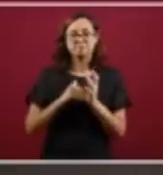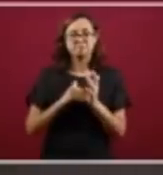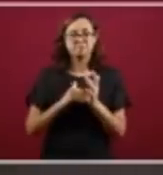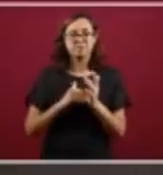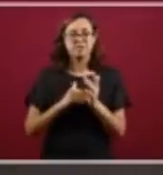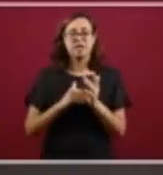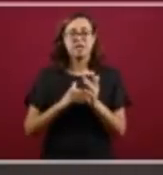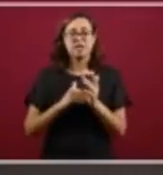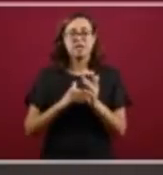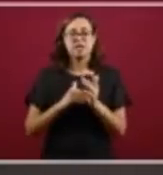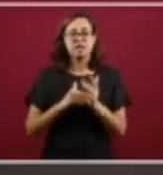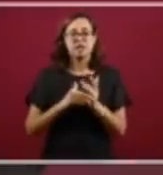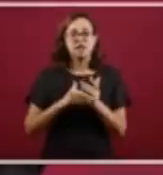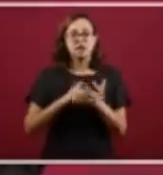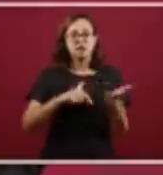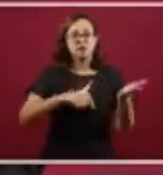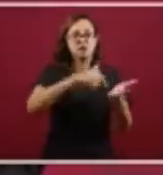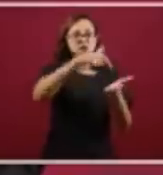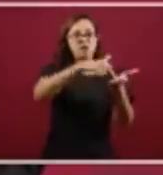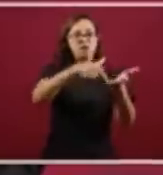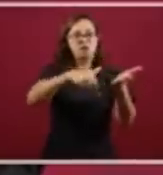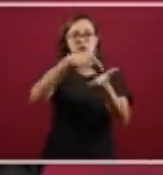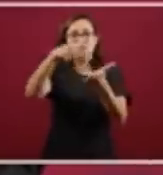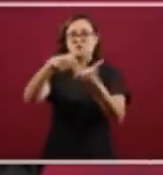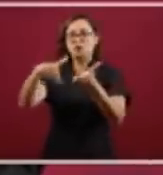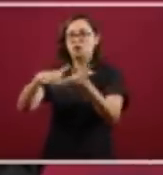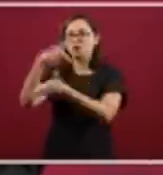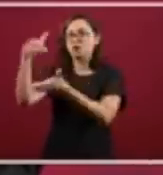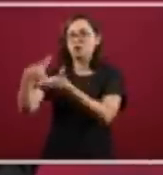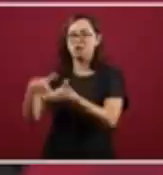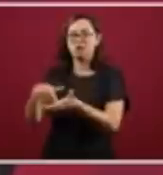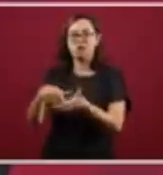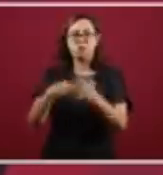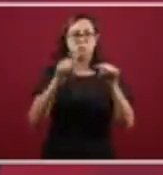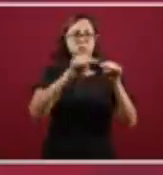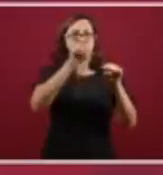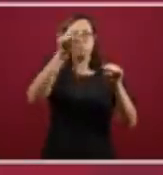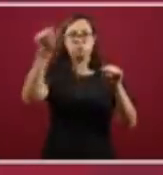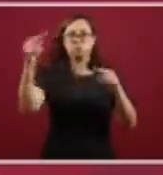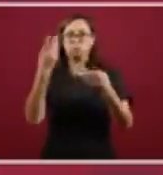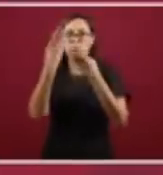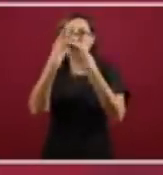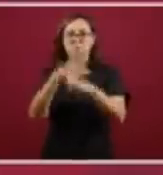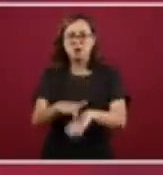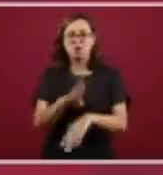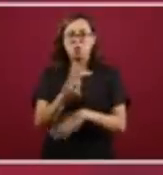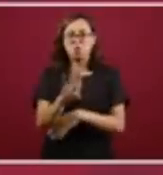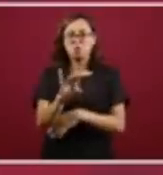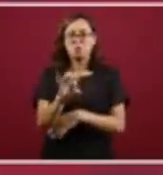sucursales del Banco de Bienestar ubicadas